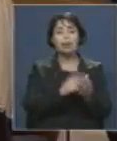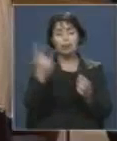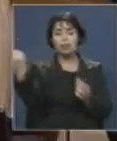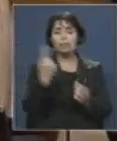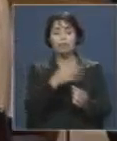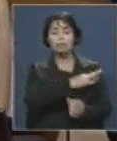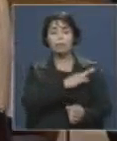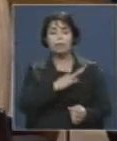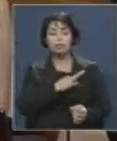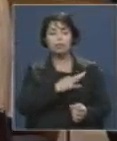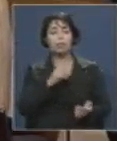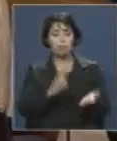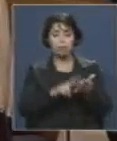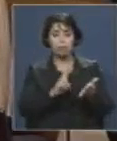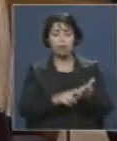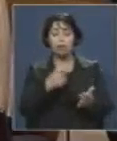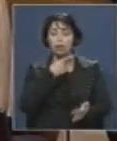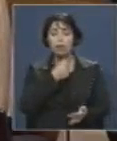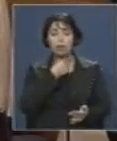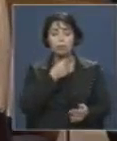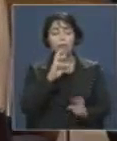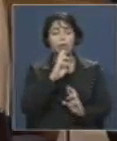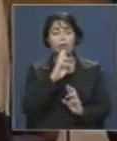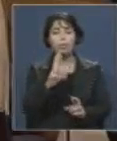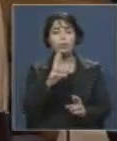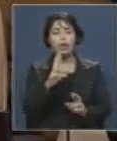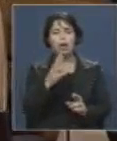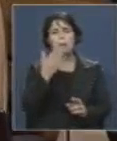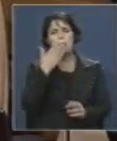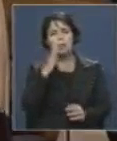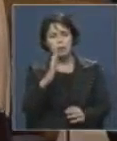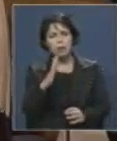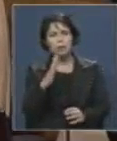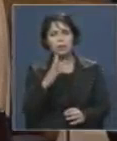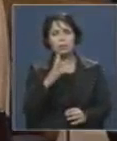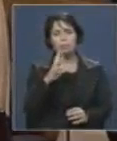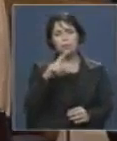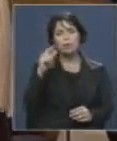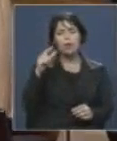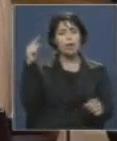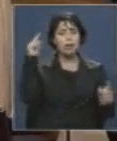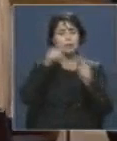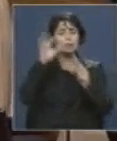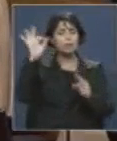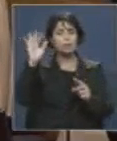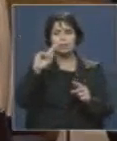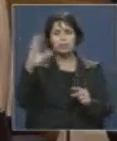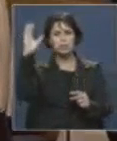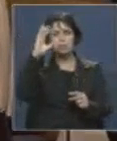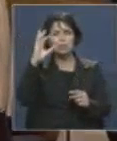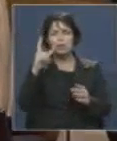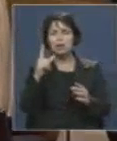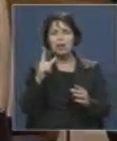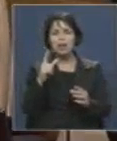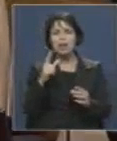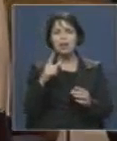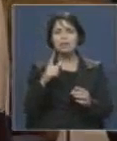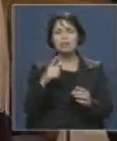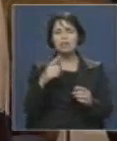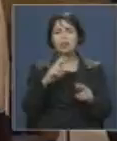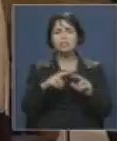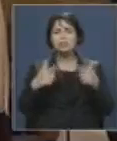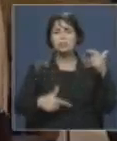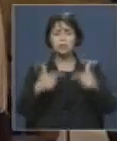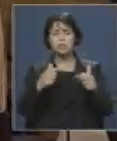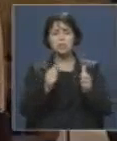Ministro. Es cierto, hubiéramos querido respuestas mucho más concretas, pero el objetivo de esta sesión no busca ni tiene ánimo de ningún tipo para polemizar